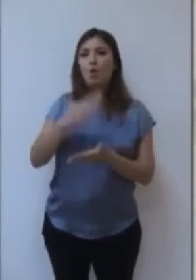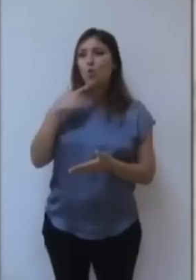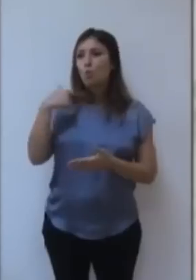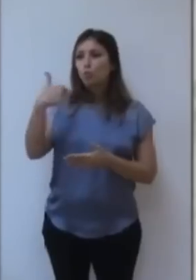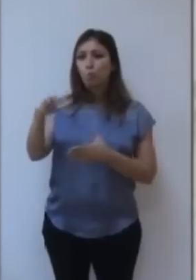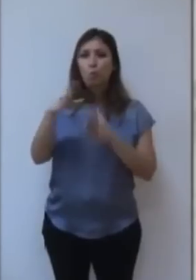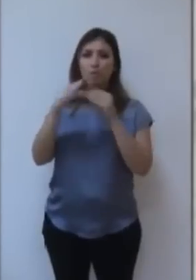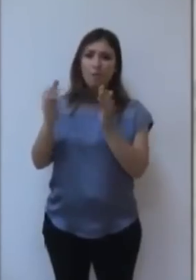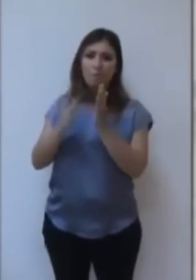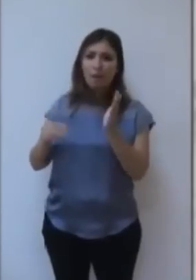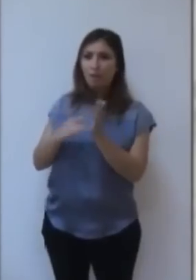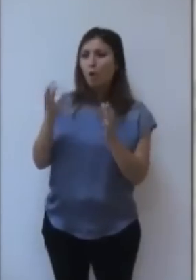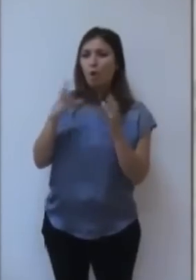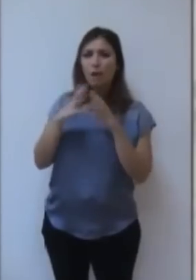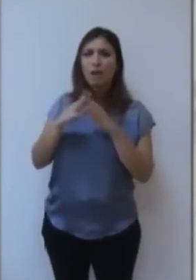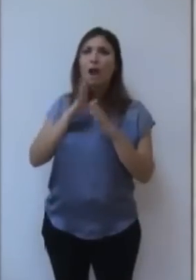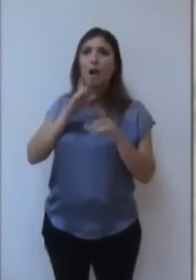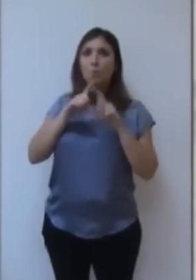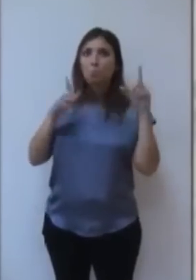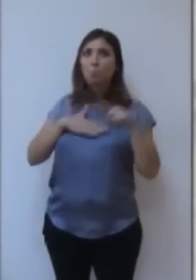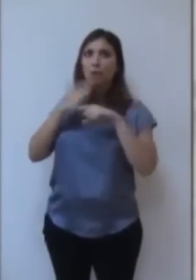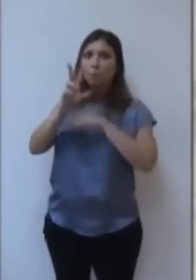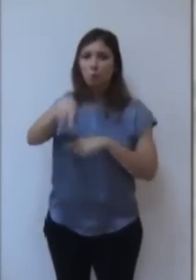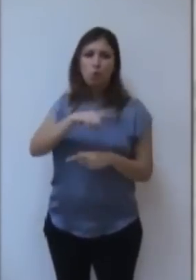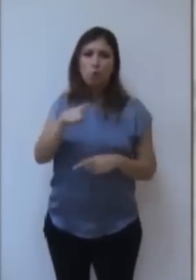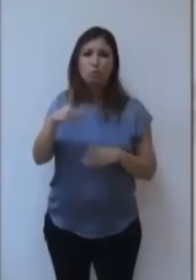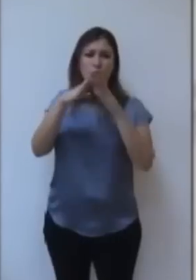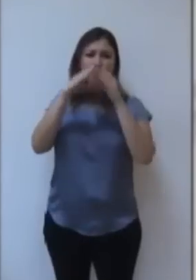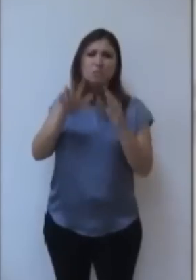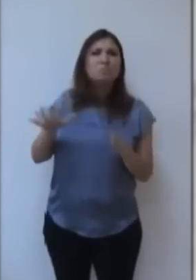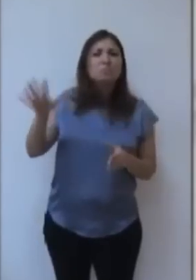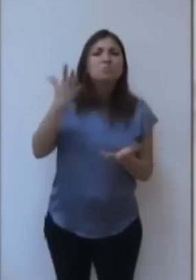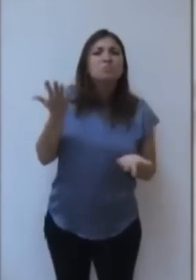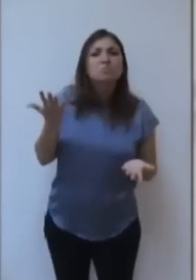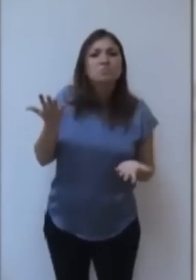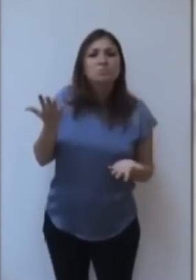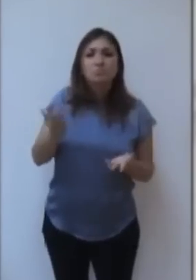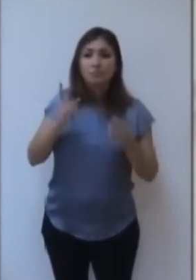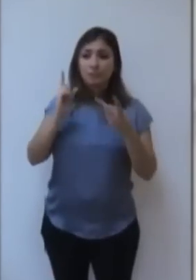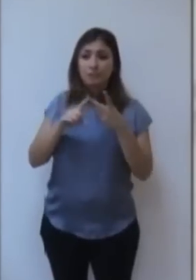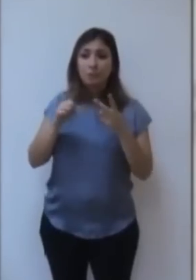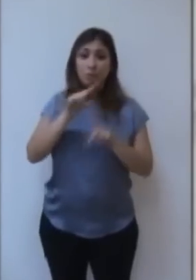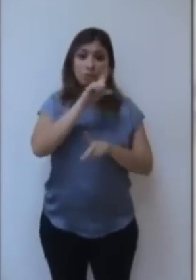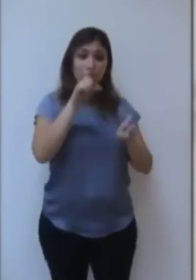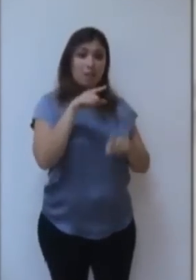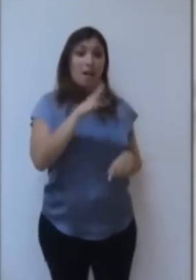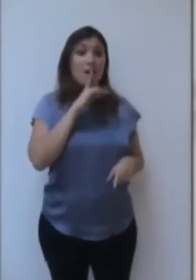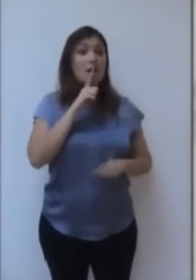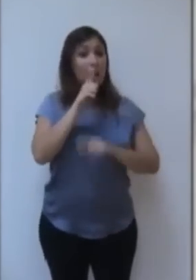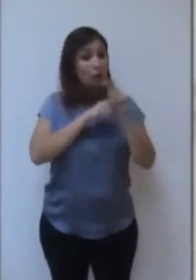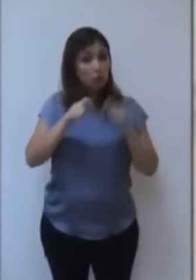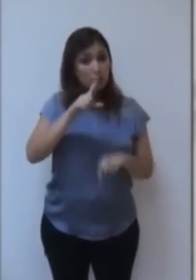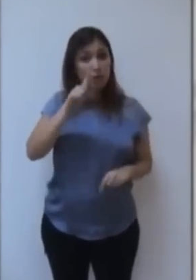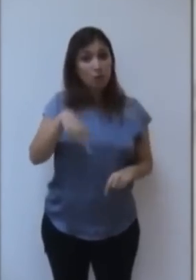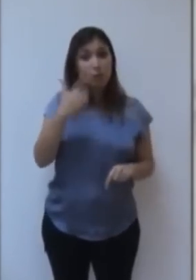de Valencia o de Granada o lo que veis allí, sino el ámbito de la universidad en su globalidad, ¿no? Por ejemplo, y luego el mundo de las asociaciones, que también podemos